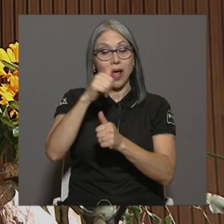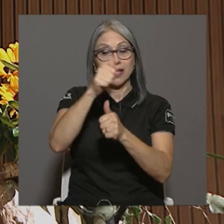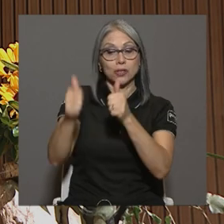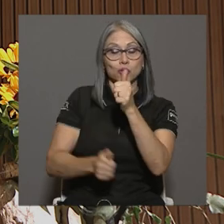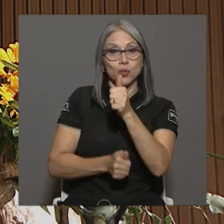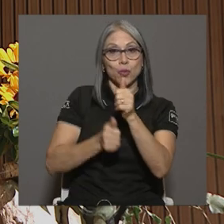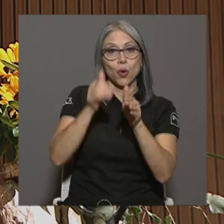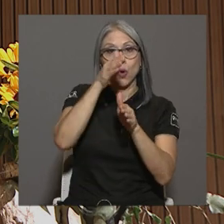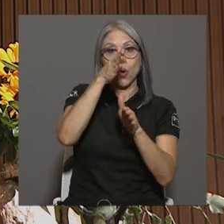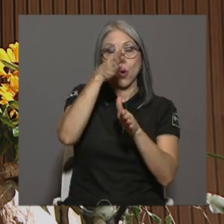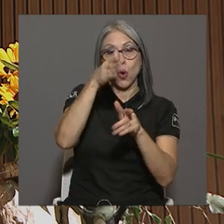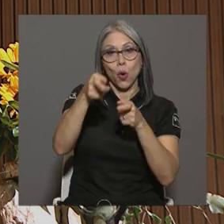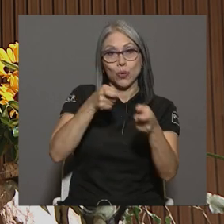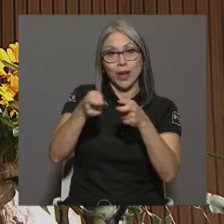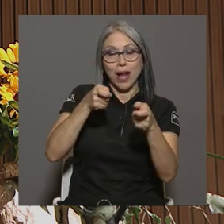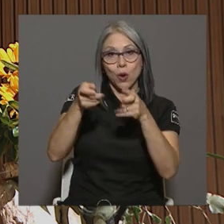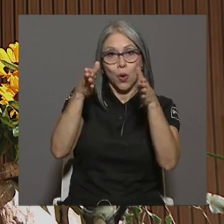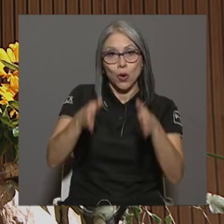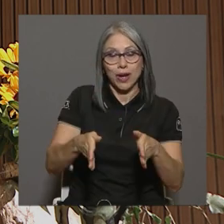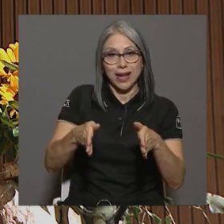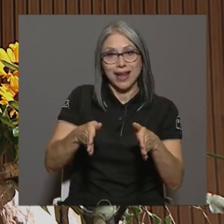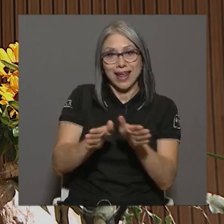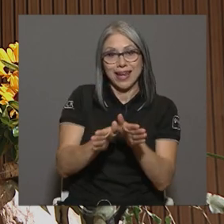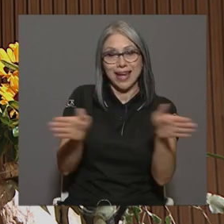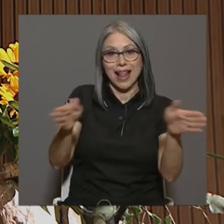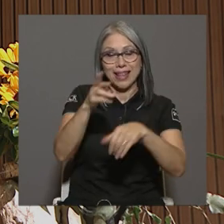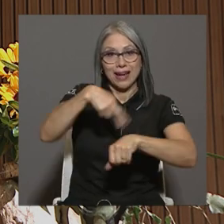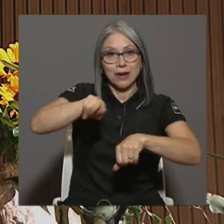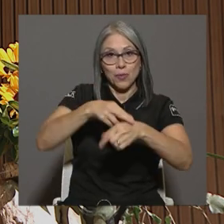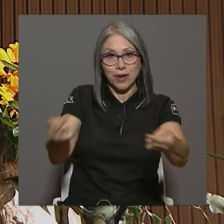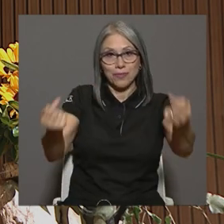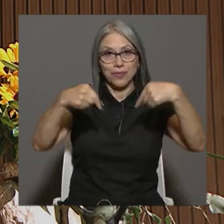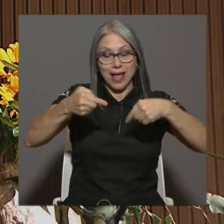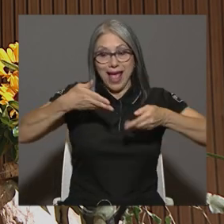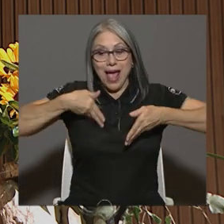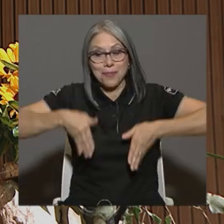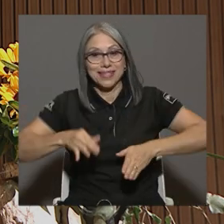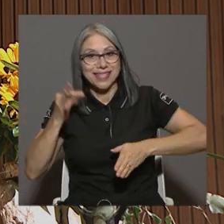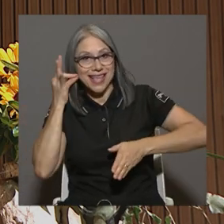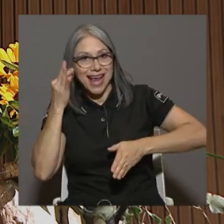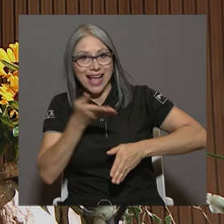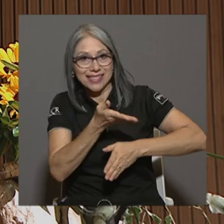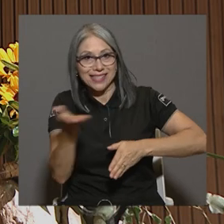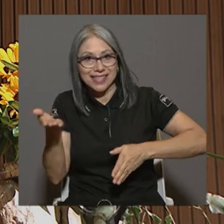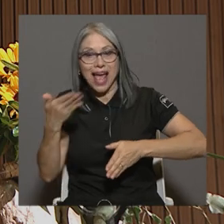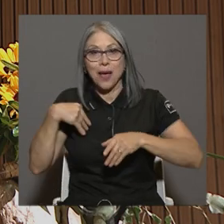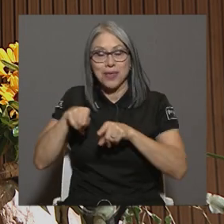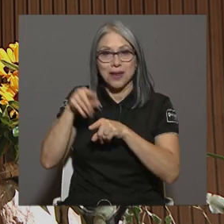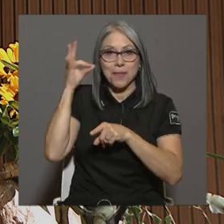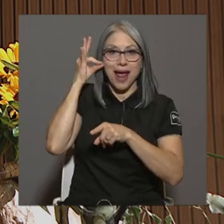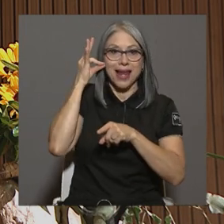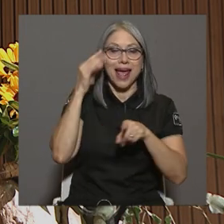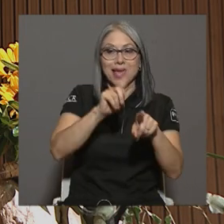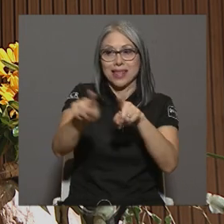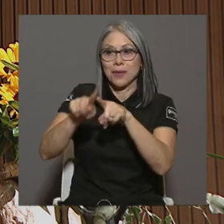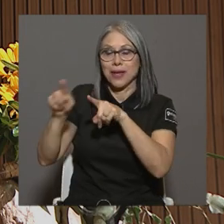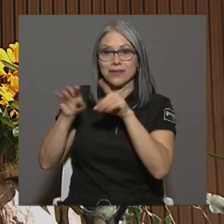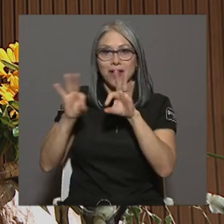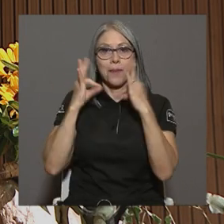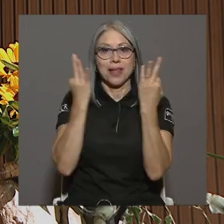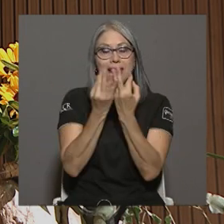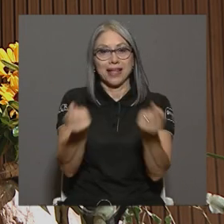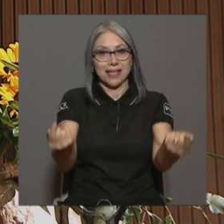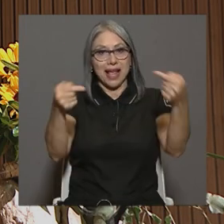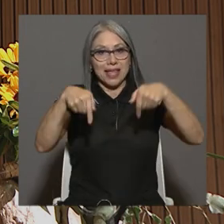Subcontralor General de la República, que nos acompaña, a mis hijas, a mi hermana y demás familiares que están aquí